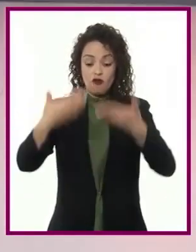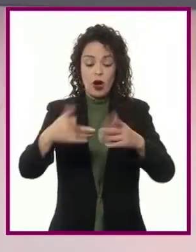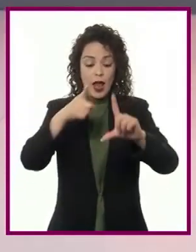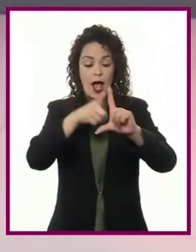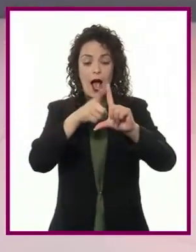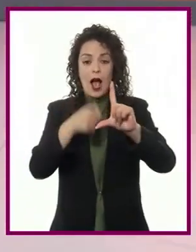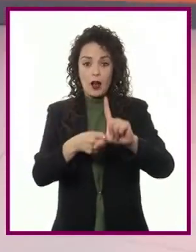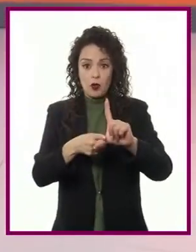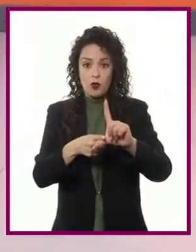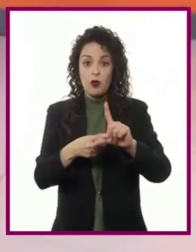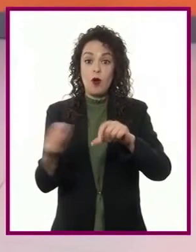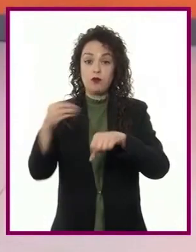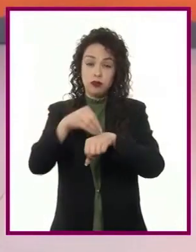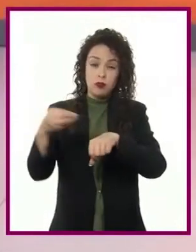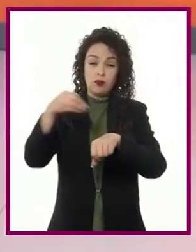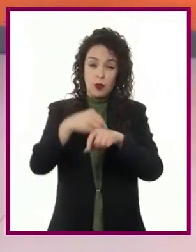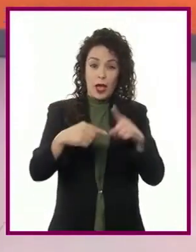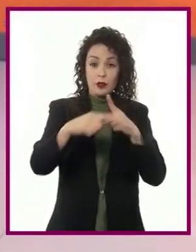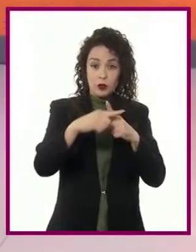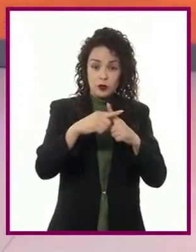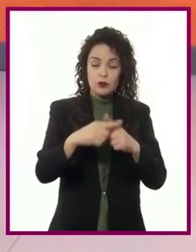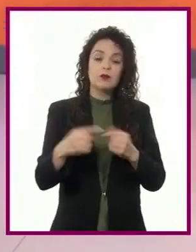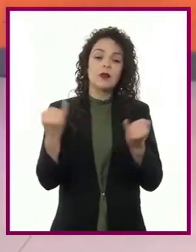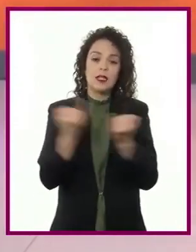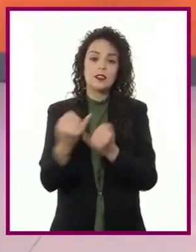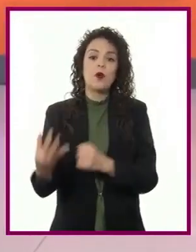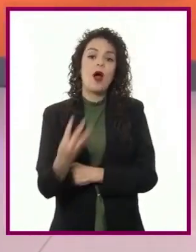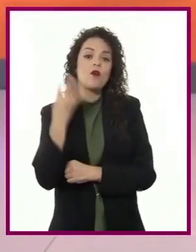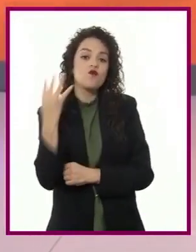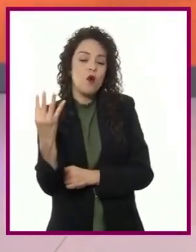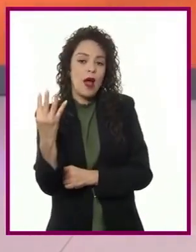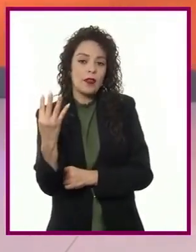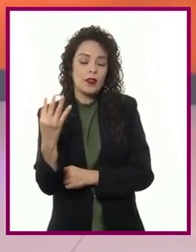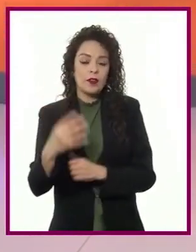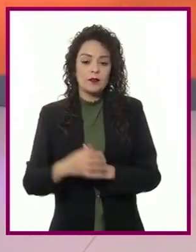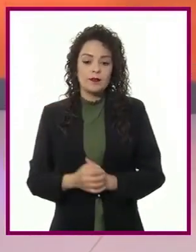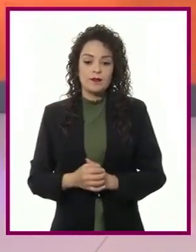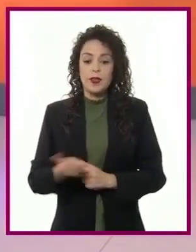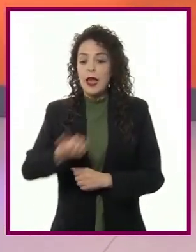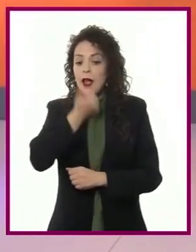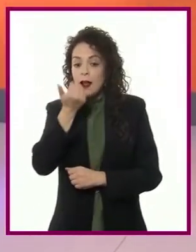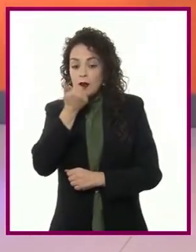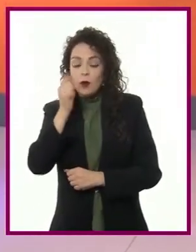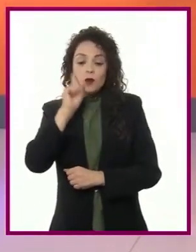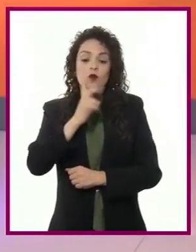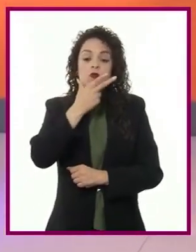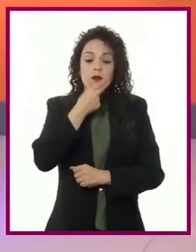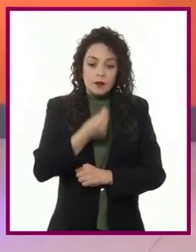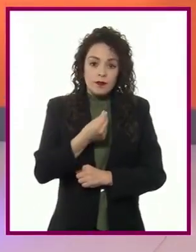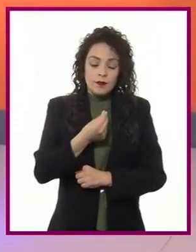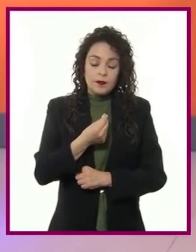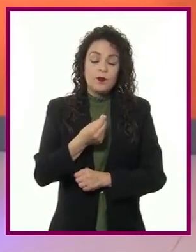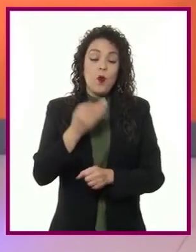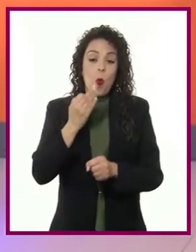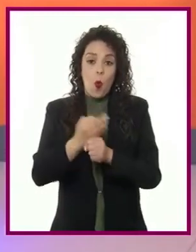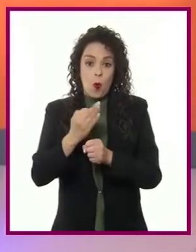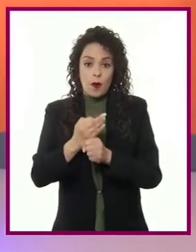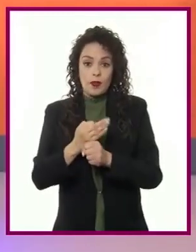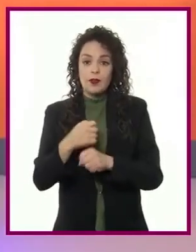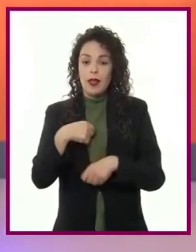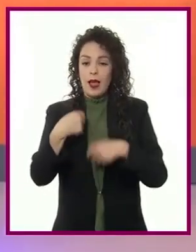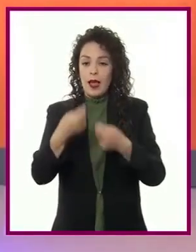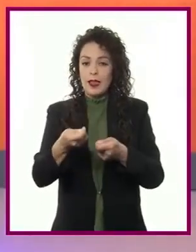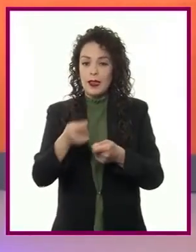es igual a 4 ángulos rectos. Alumnas y alumnos, es momento de ponerles un par de